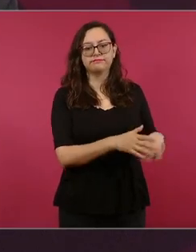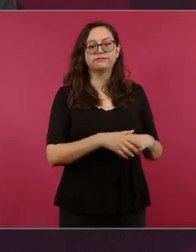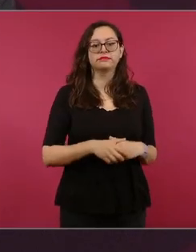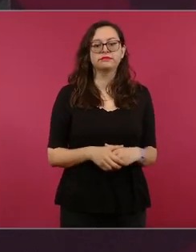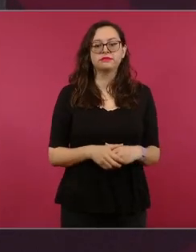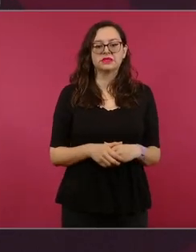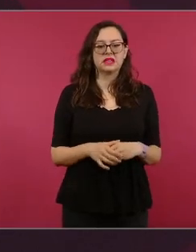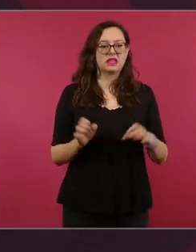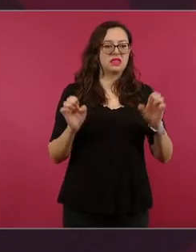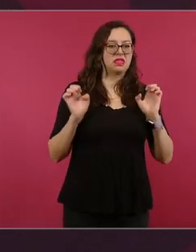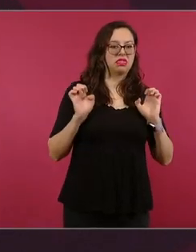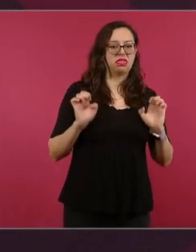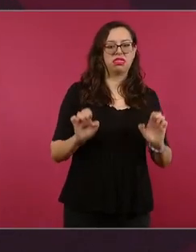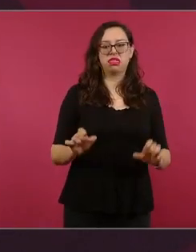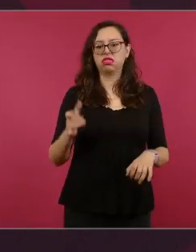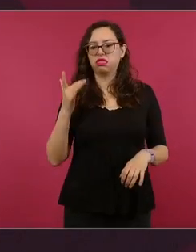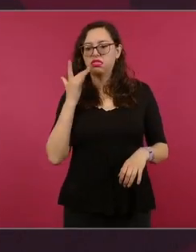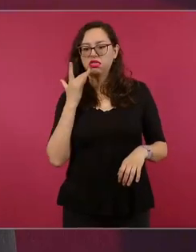el lujo barato,